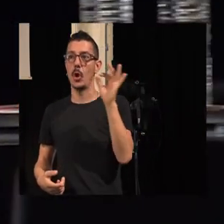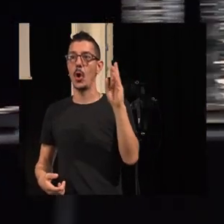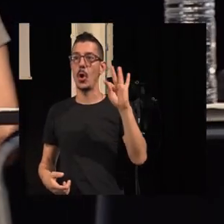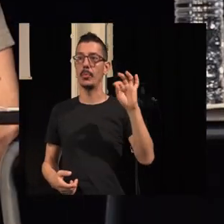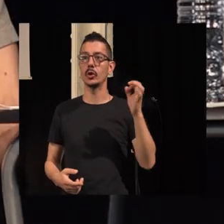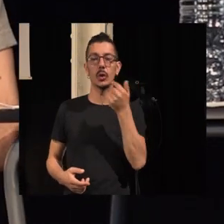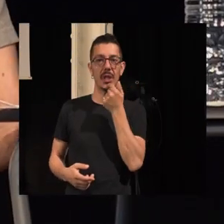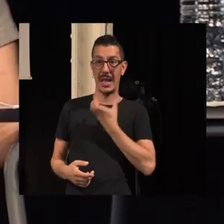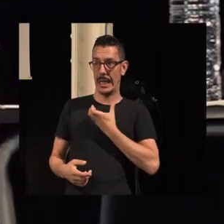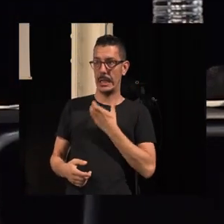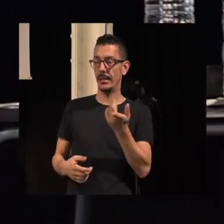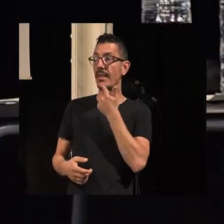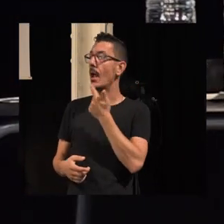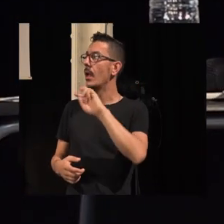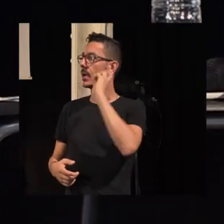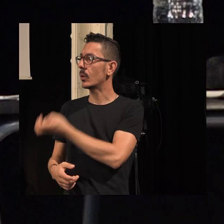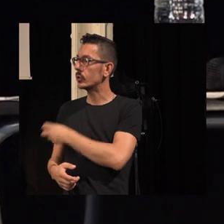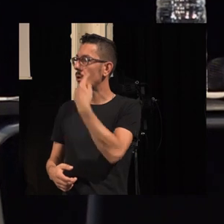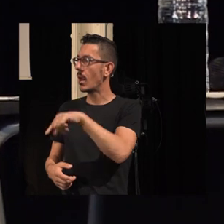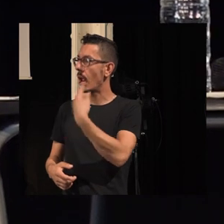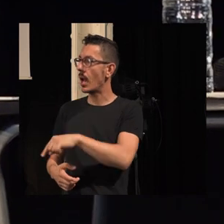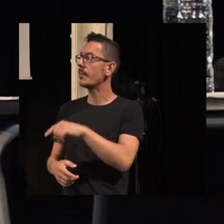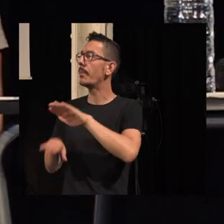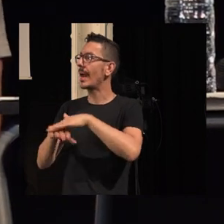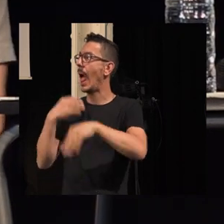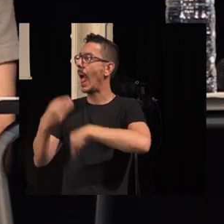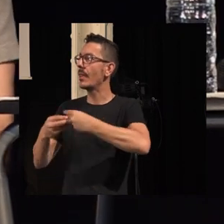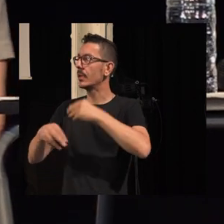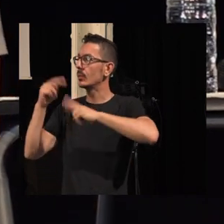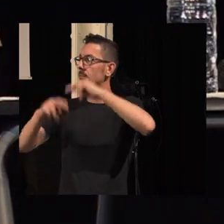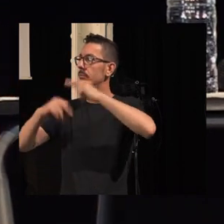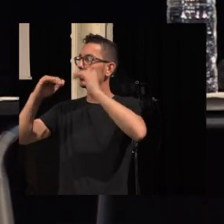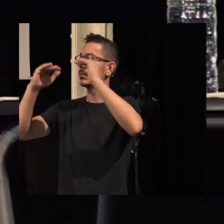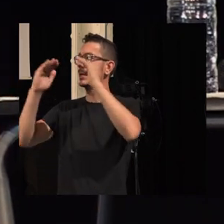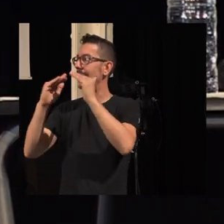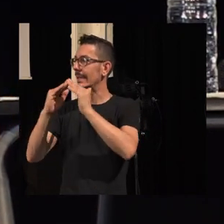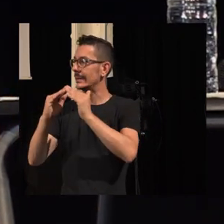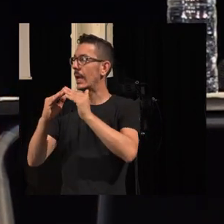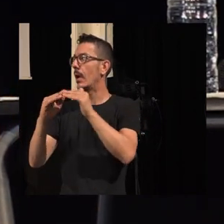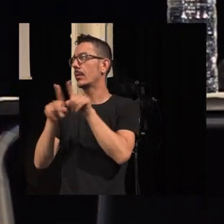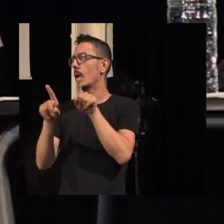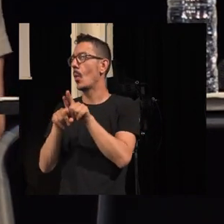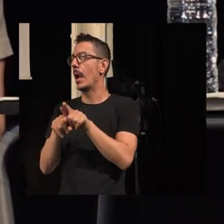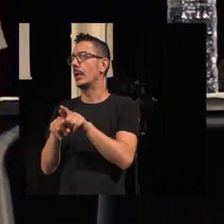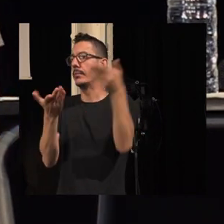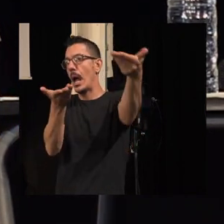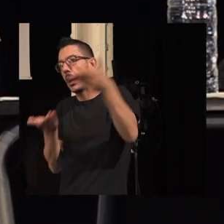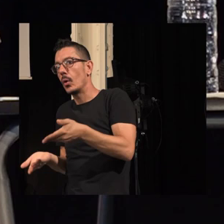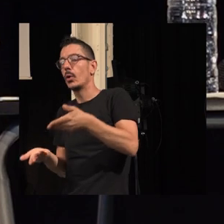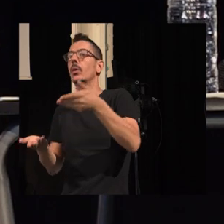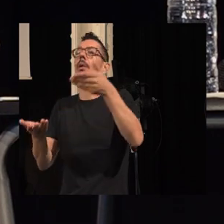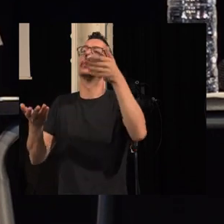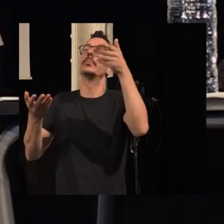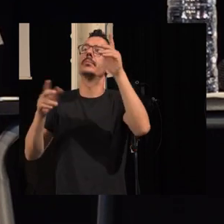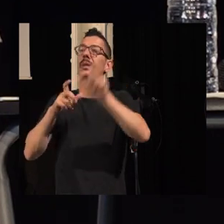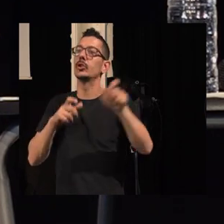nos dice, hay recursos para hacer una casa-abrigo para las personas LGBTI, que son echadas de